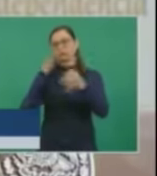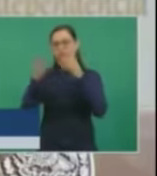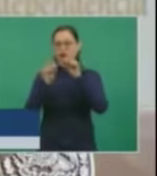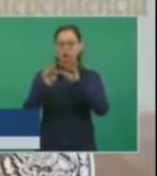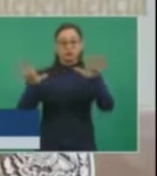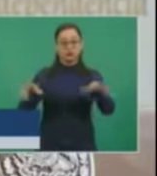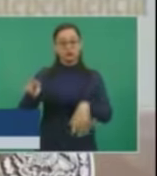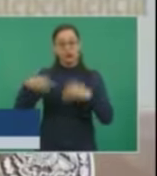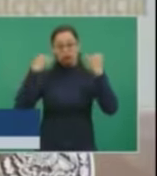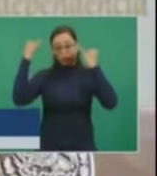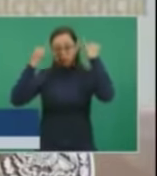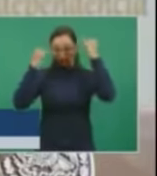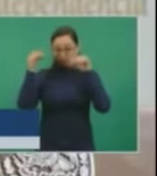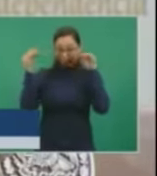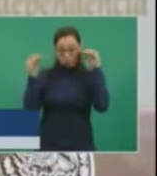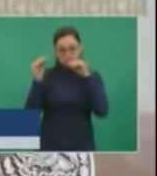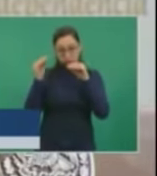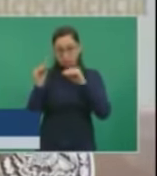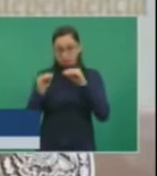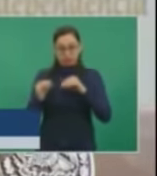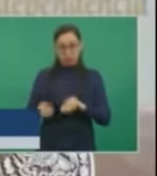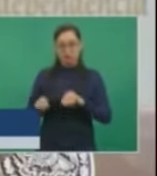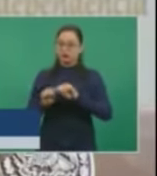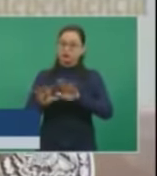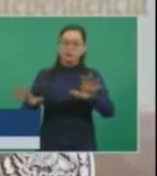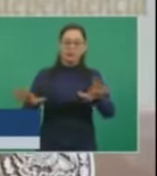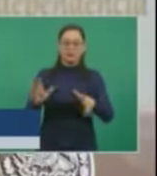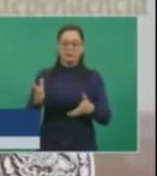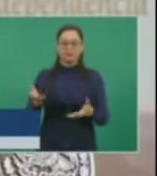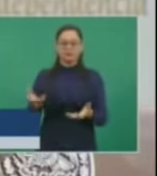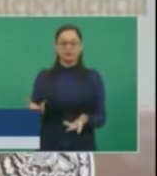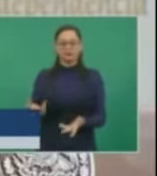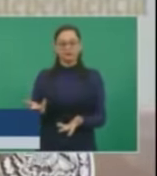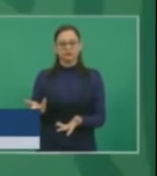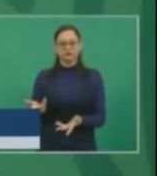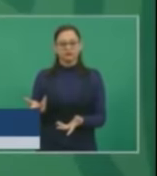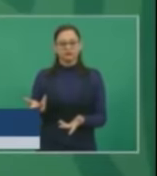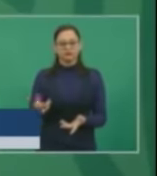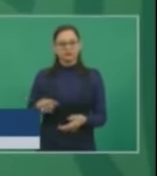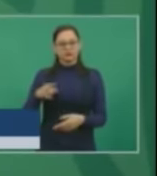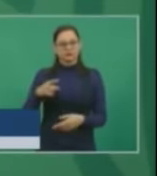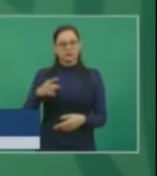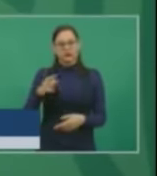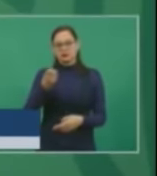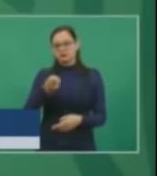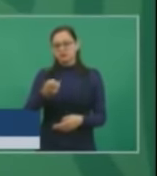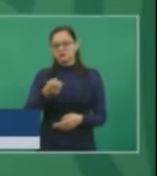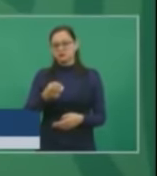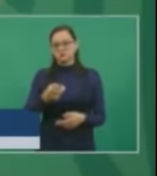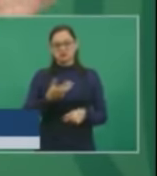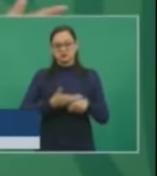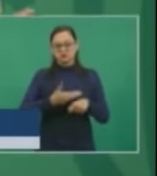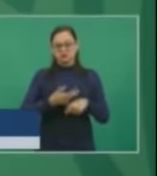primero si la consejera jurídica forma parte de la administración pública o no. Yo creo que sí, a lo mejor esa fue la razón por la cual en